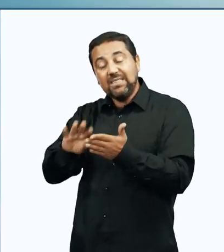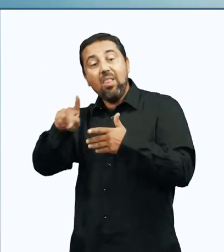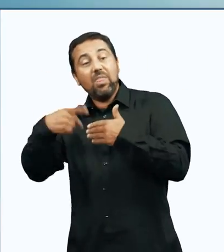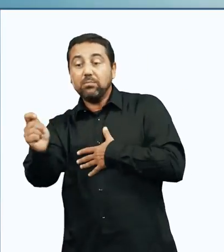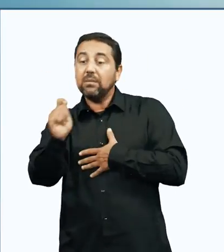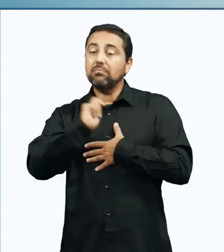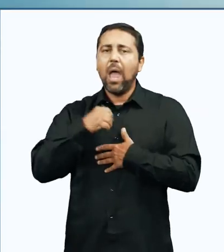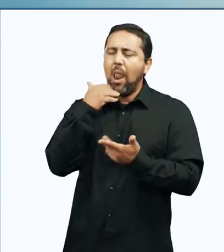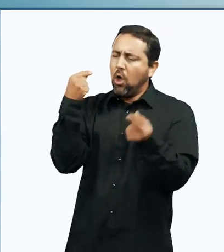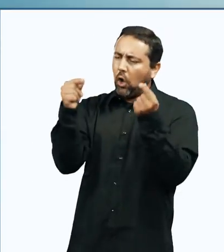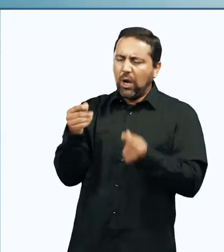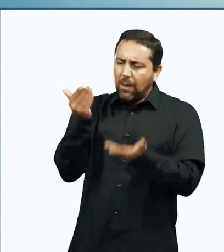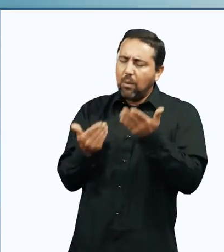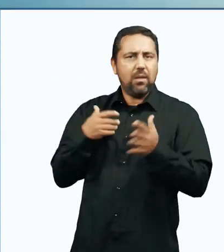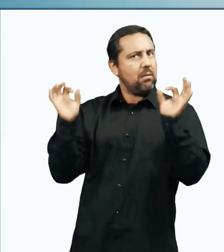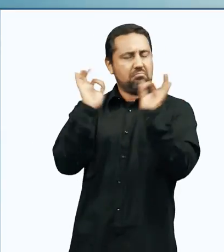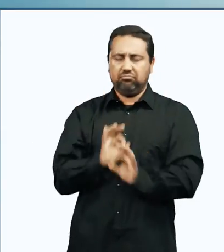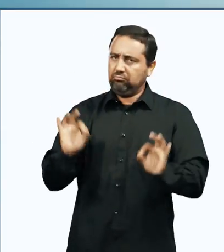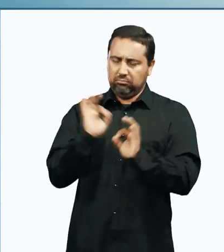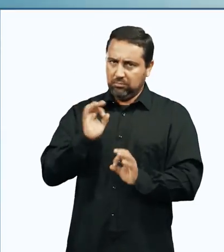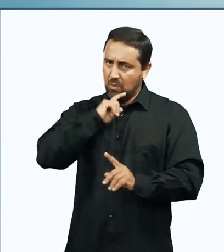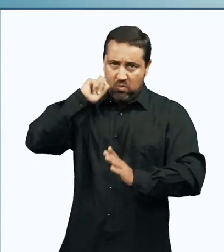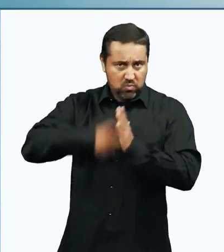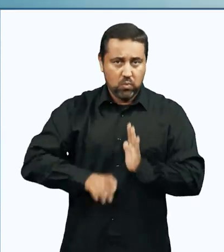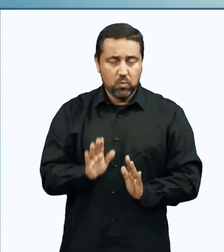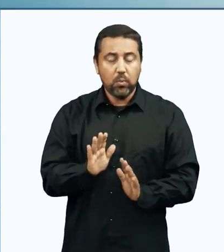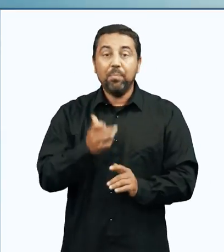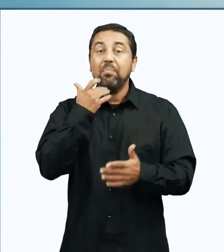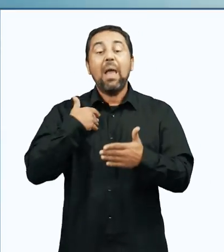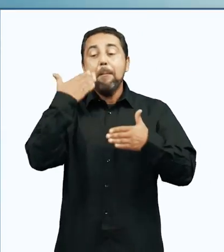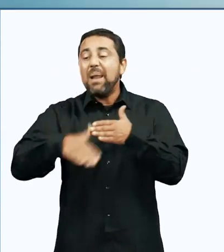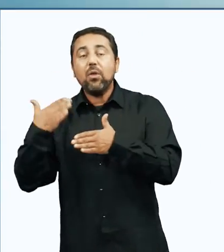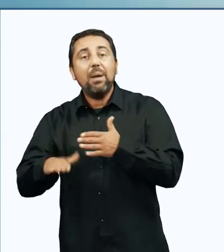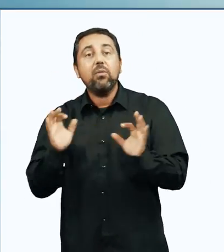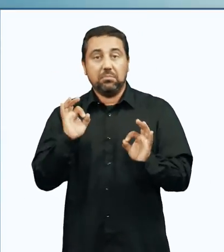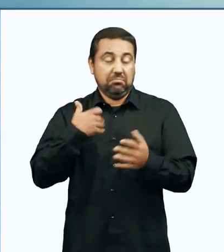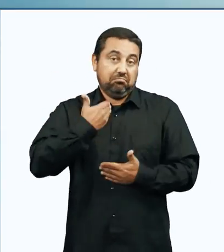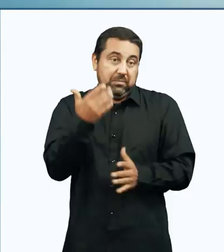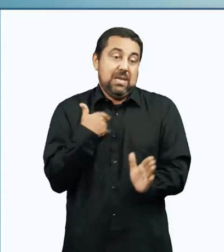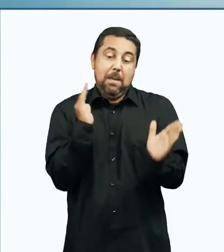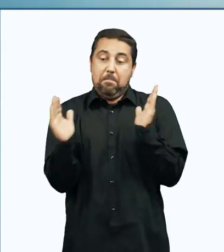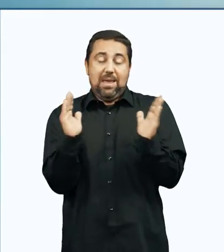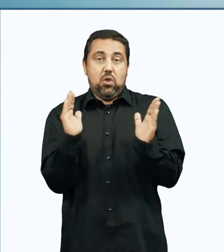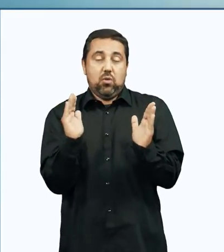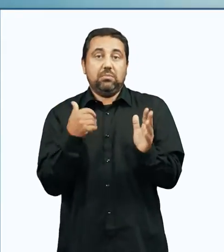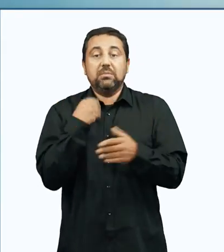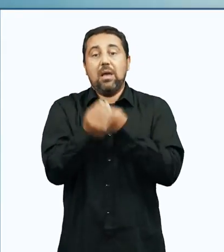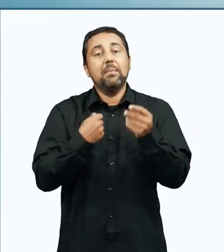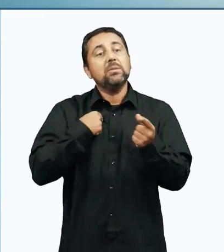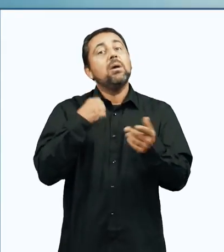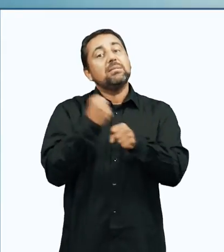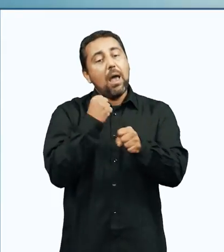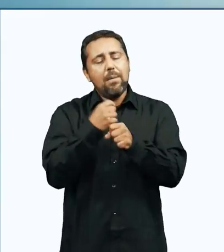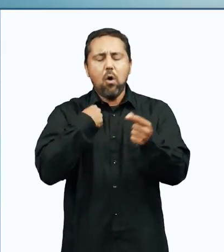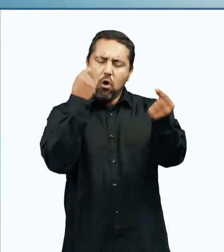posterioridad a la última fecha disponible bajo ningún concepto los plazos para la realización de la actividad aunque en realidad son los